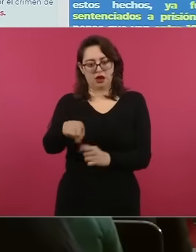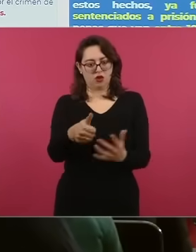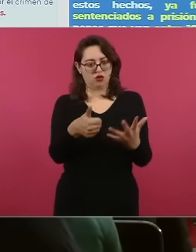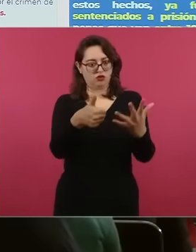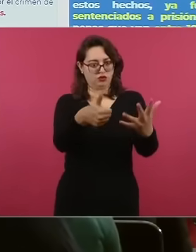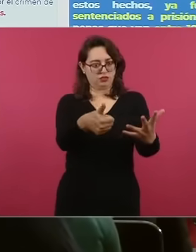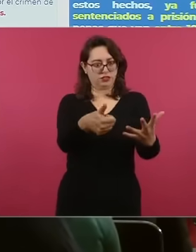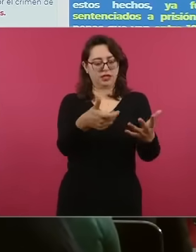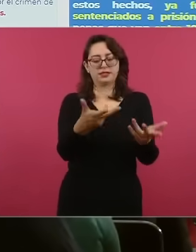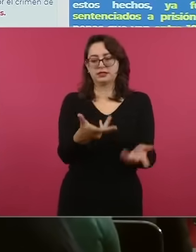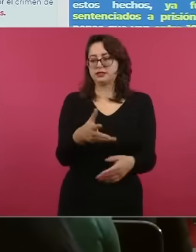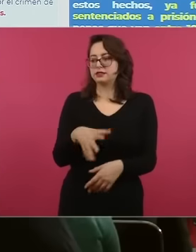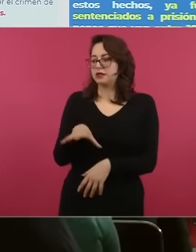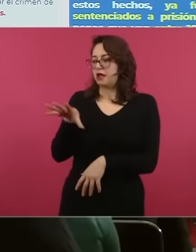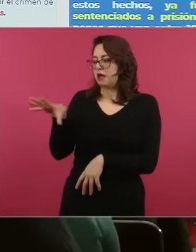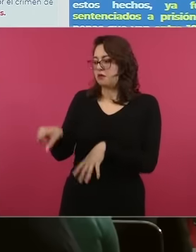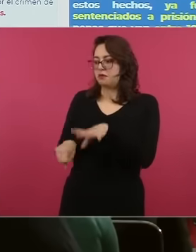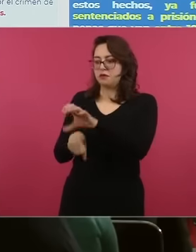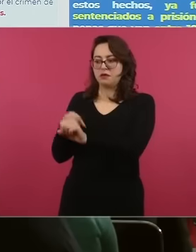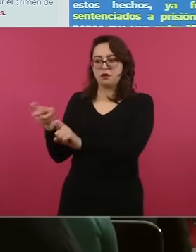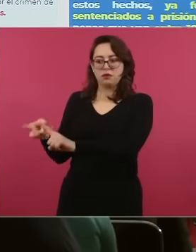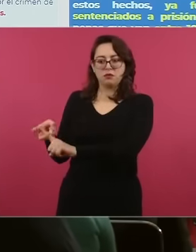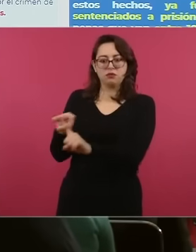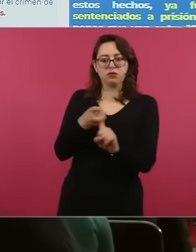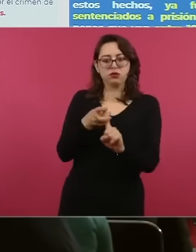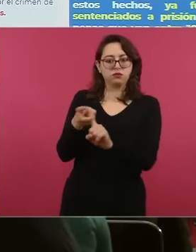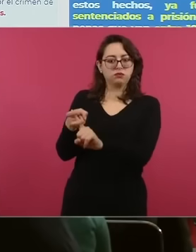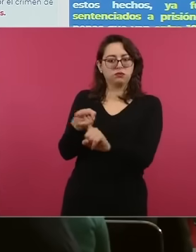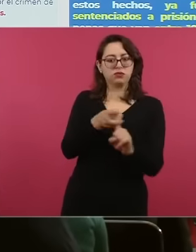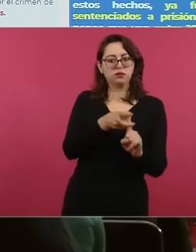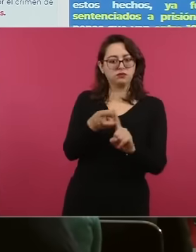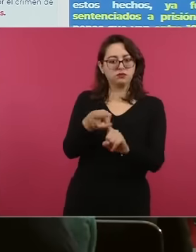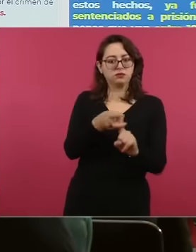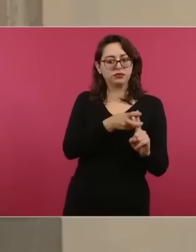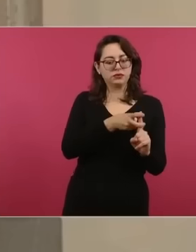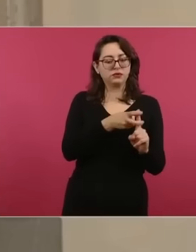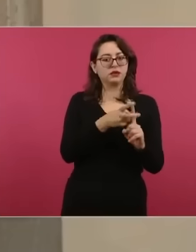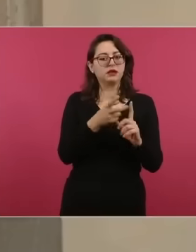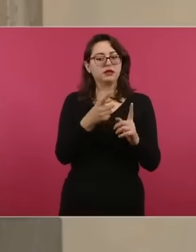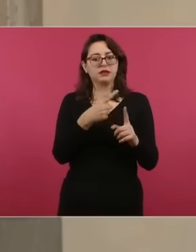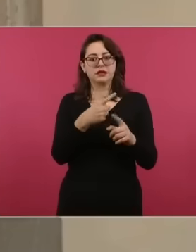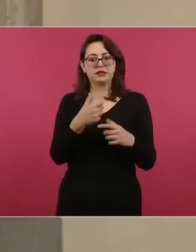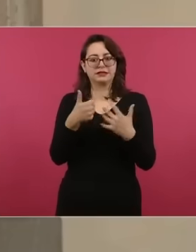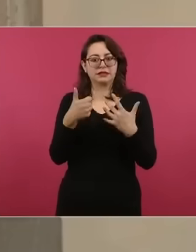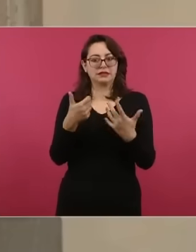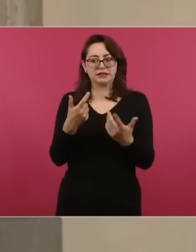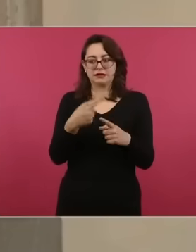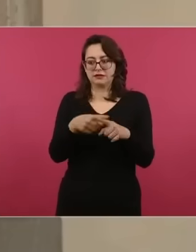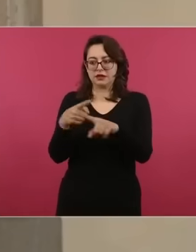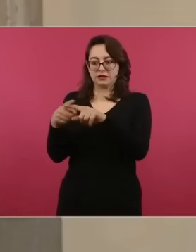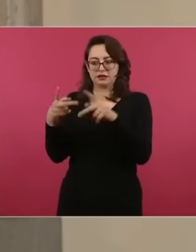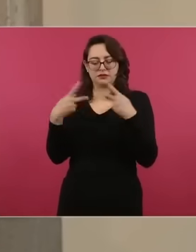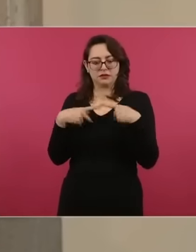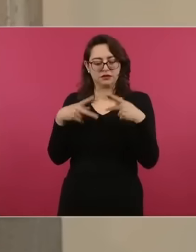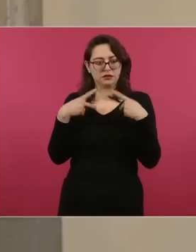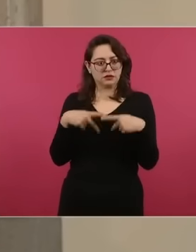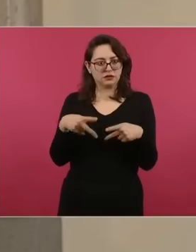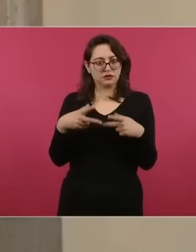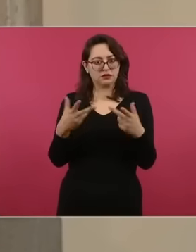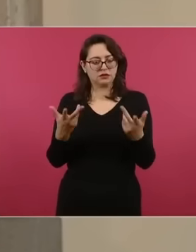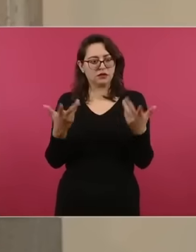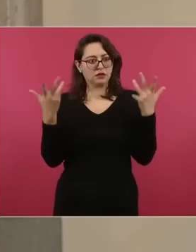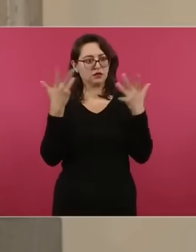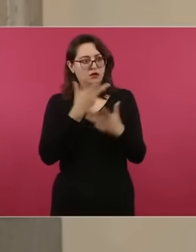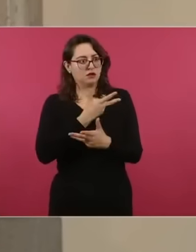poeta asistieron a un antro bar obsesión en Temixco Morelos y en ese lugar el gerente solicitó a